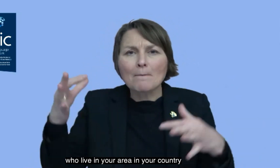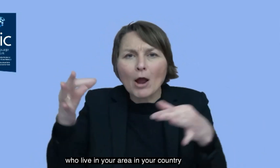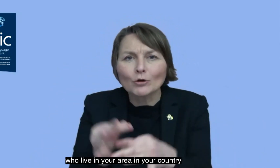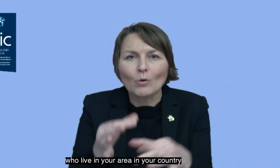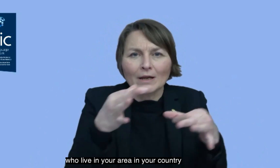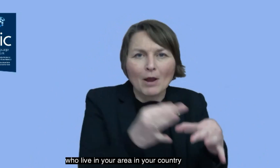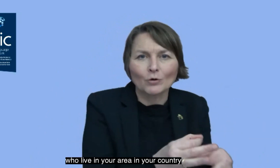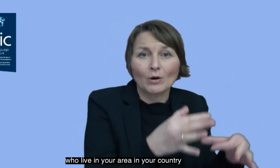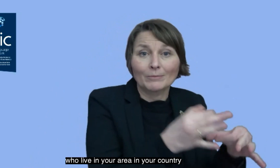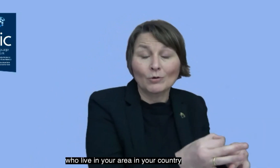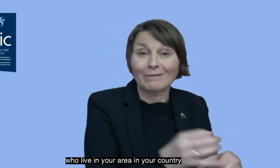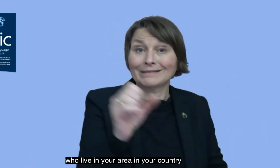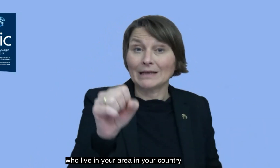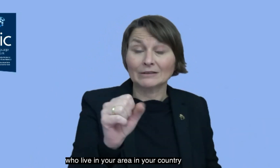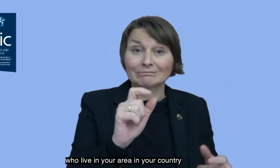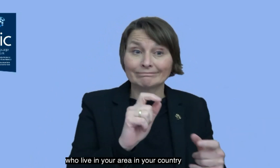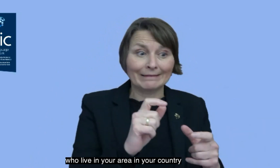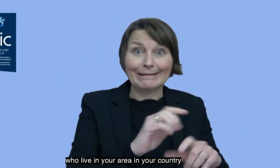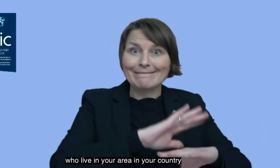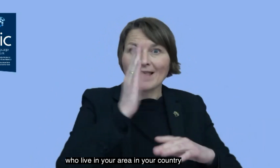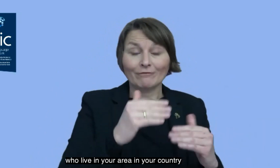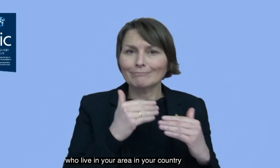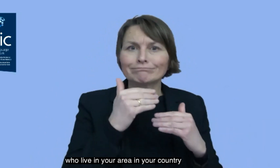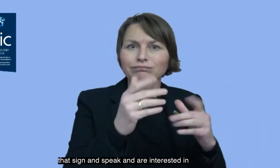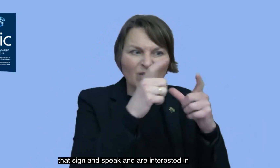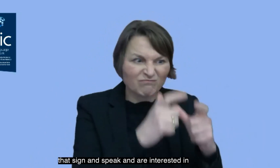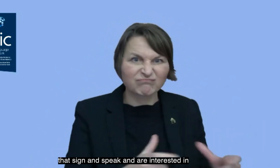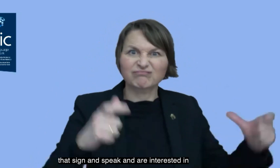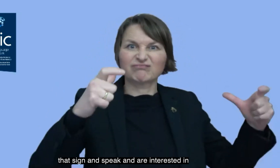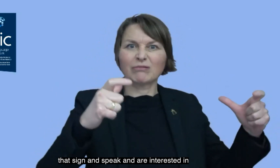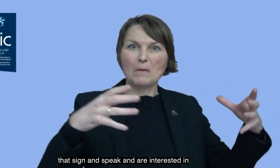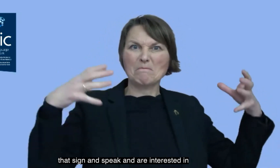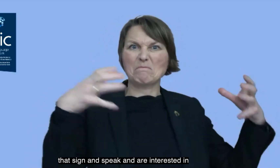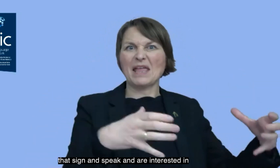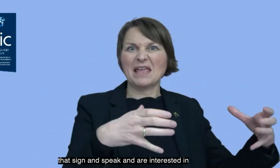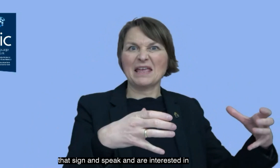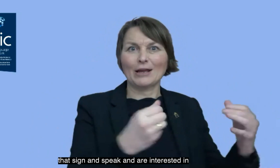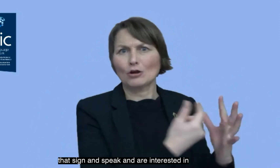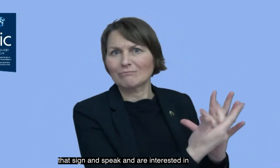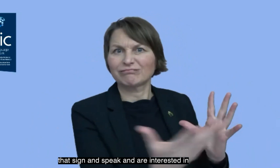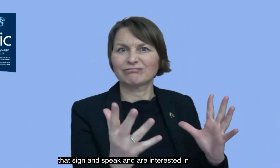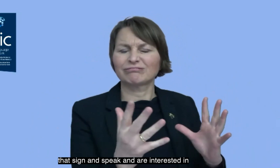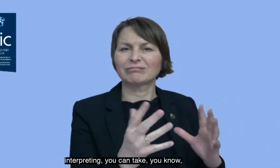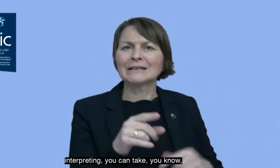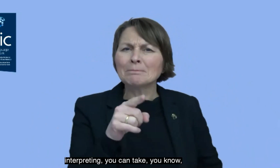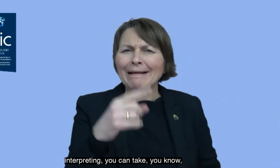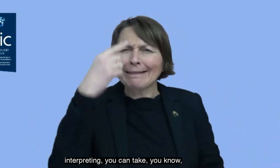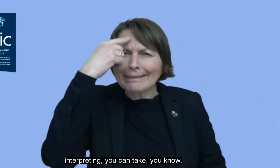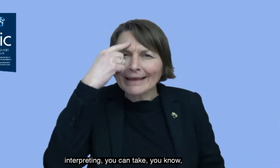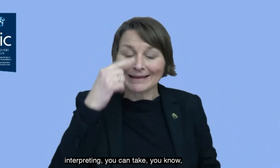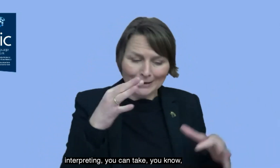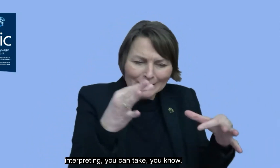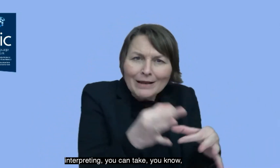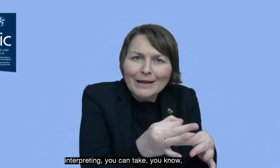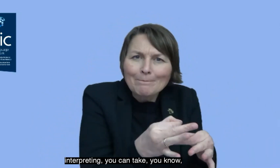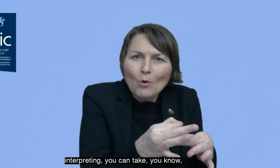Si en sus países en donde ustedes viven hay personas señantes y les interesa la